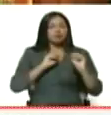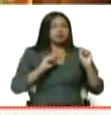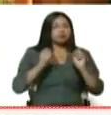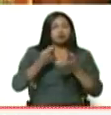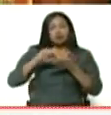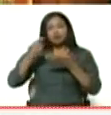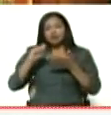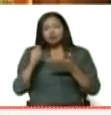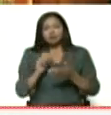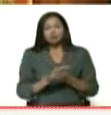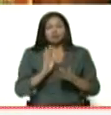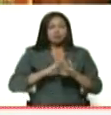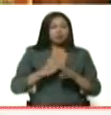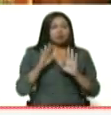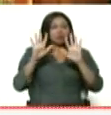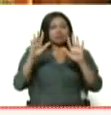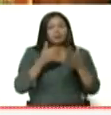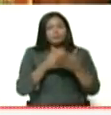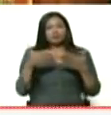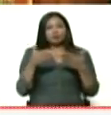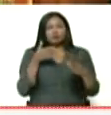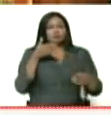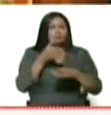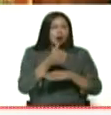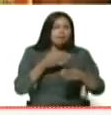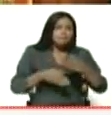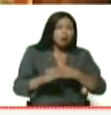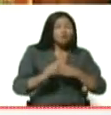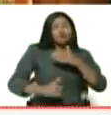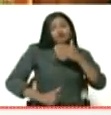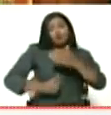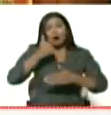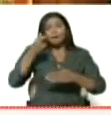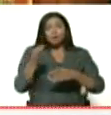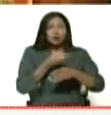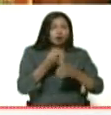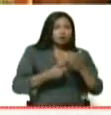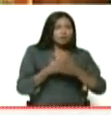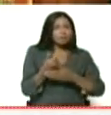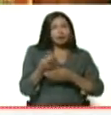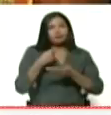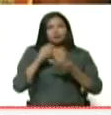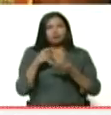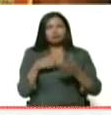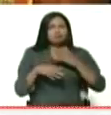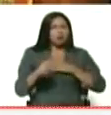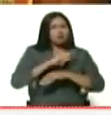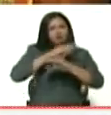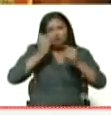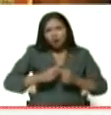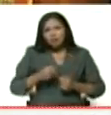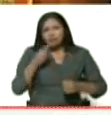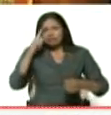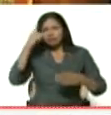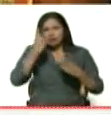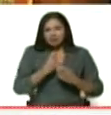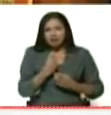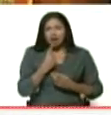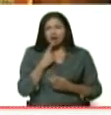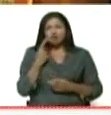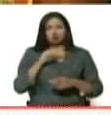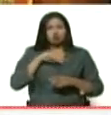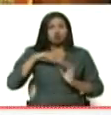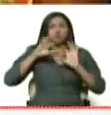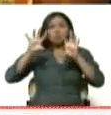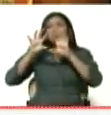firma porque 10 millones y vamos por más. Y vamos con todo y vamos en serio. No estamos jugando carritos